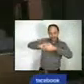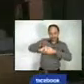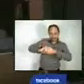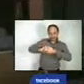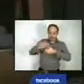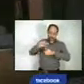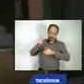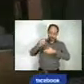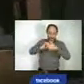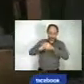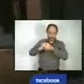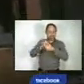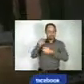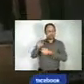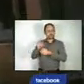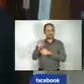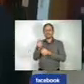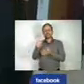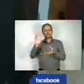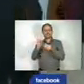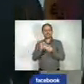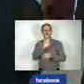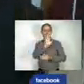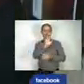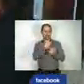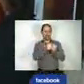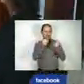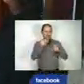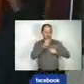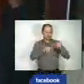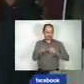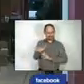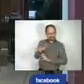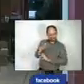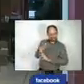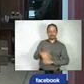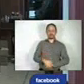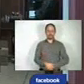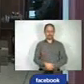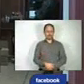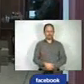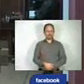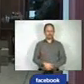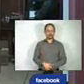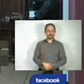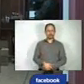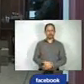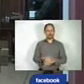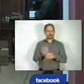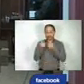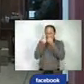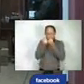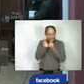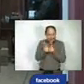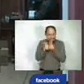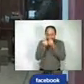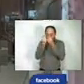Montebro una cantidad de $9 millones aproximadamente. En cuanto a dinero en